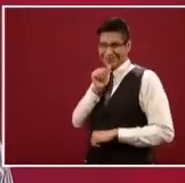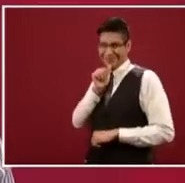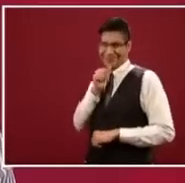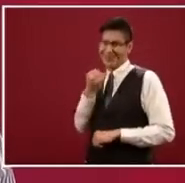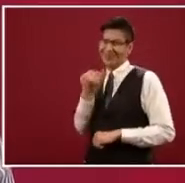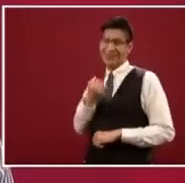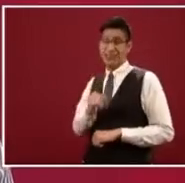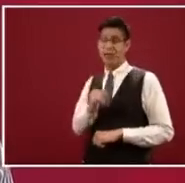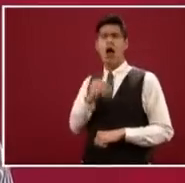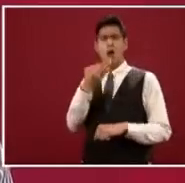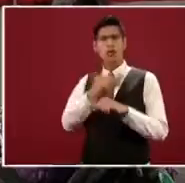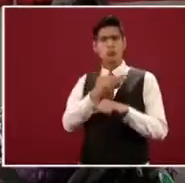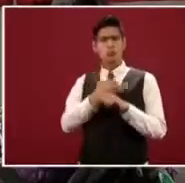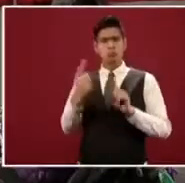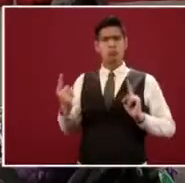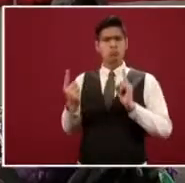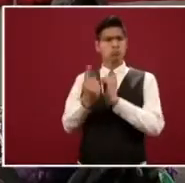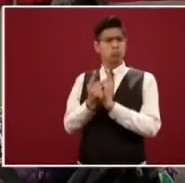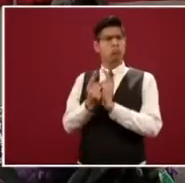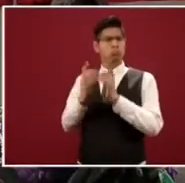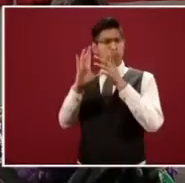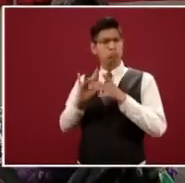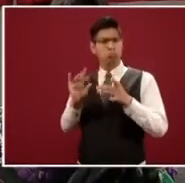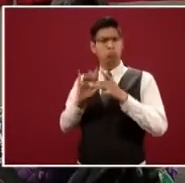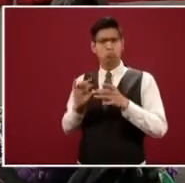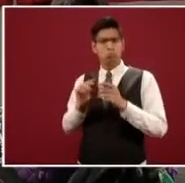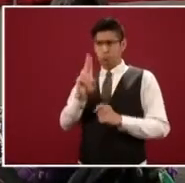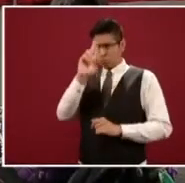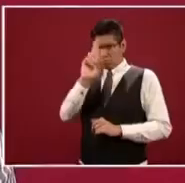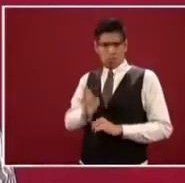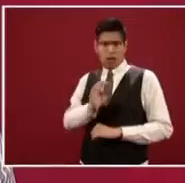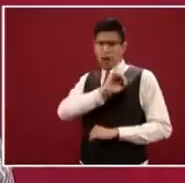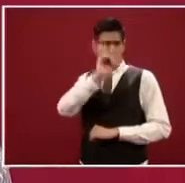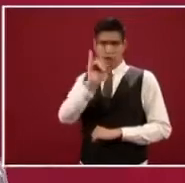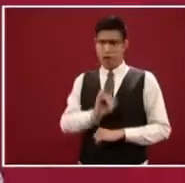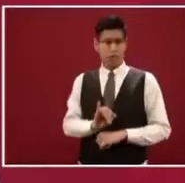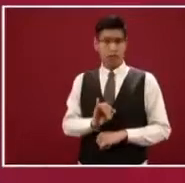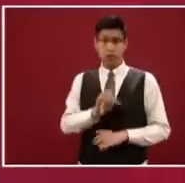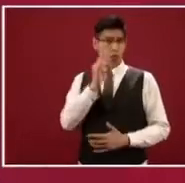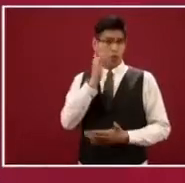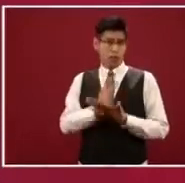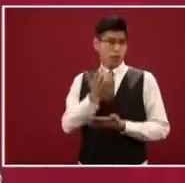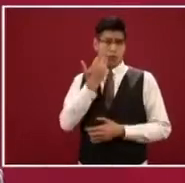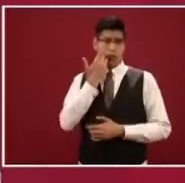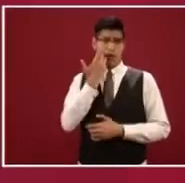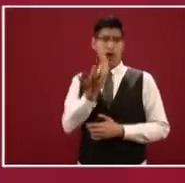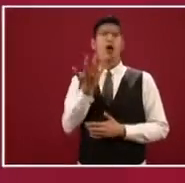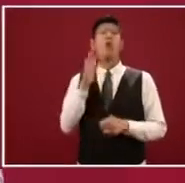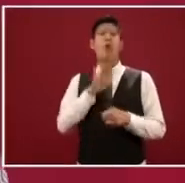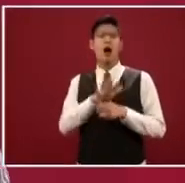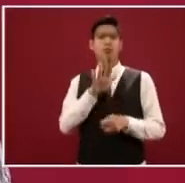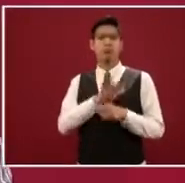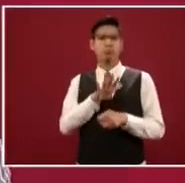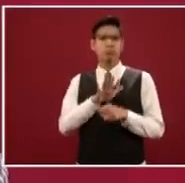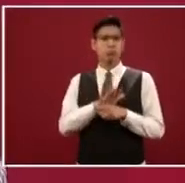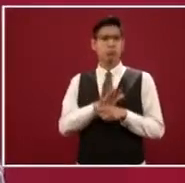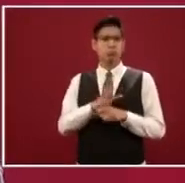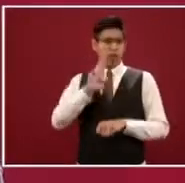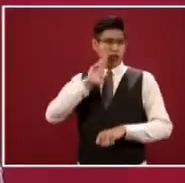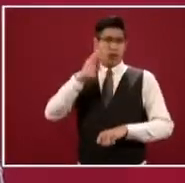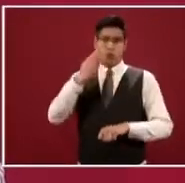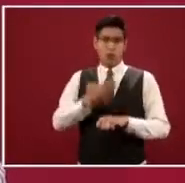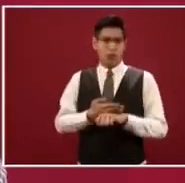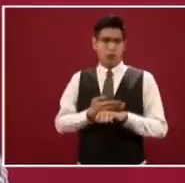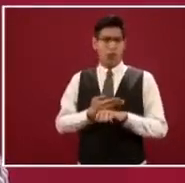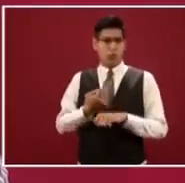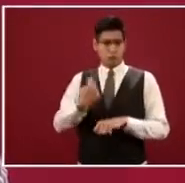dudas, quedó muy claro que nosotros no prohibimos ni pretendemos prohibir y que solamente queremos garantizar lo que es nuestra responsabilidad como